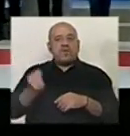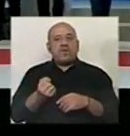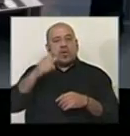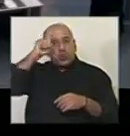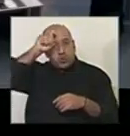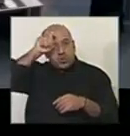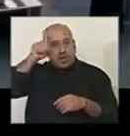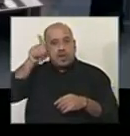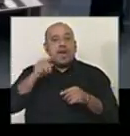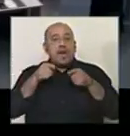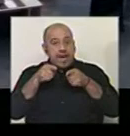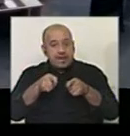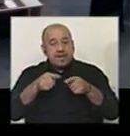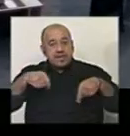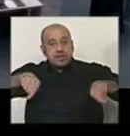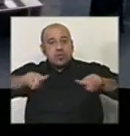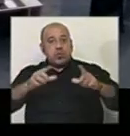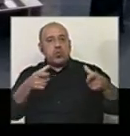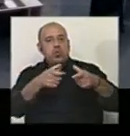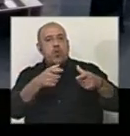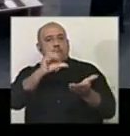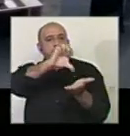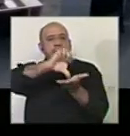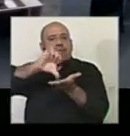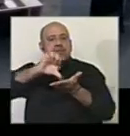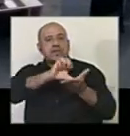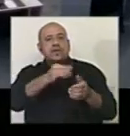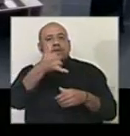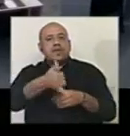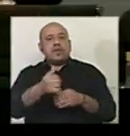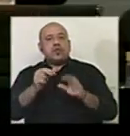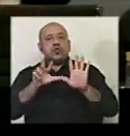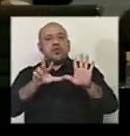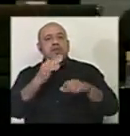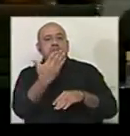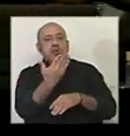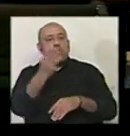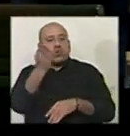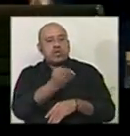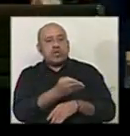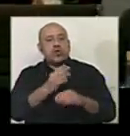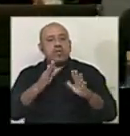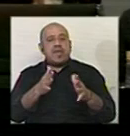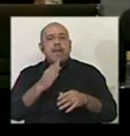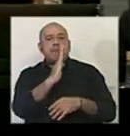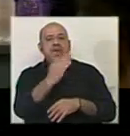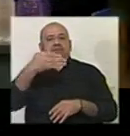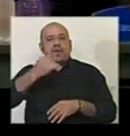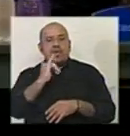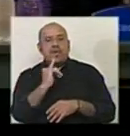Los países que integran este grupo concentran 85% del Producto Bruto Interno Mundial,